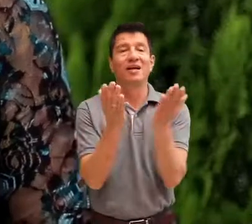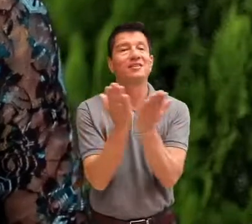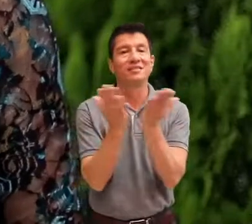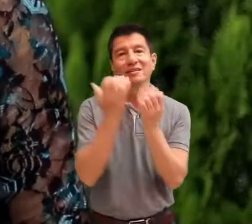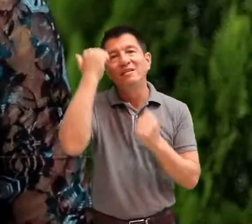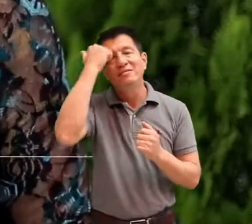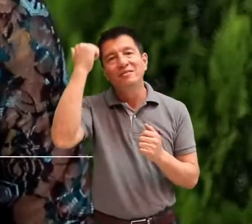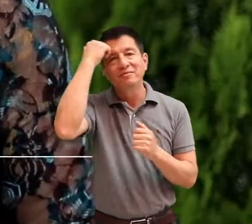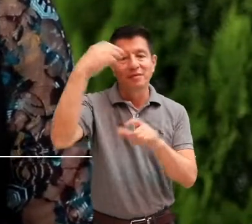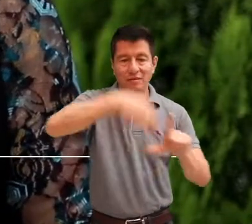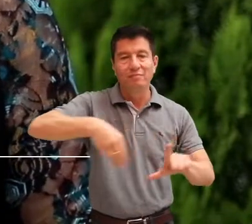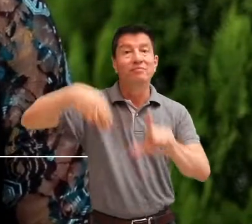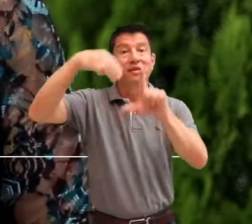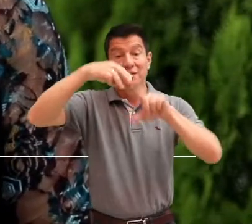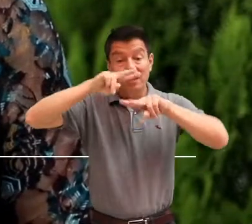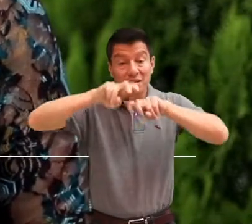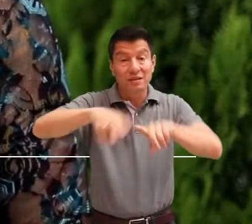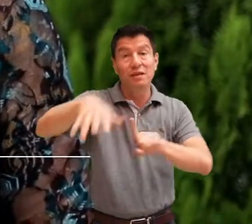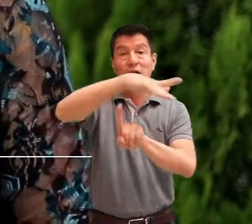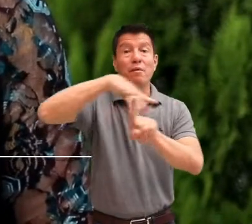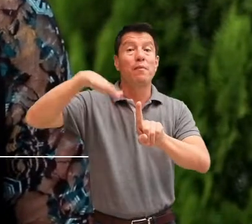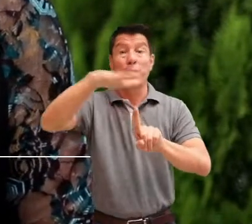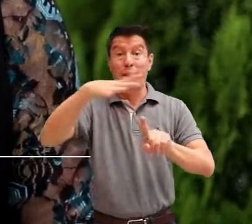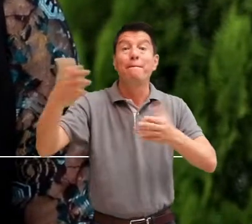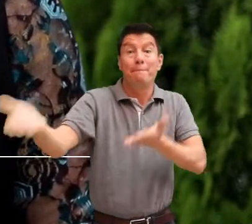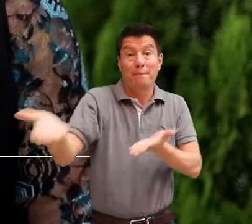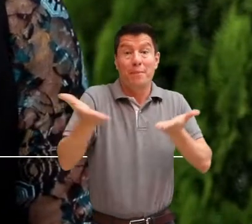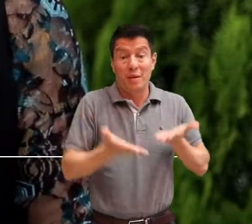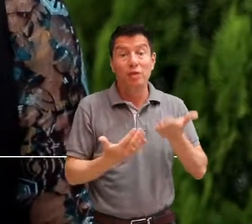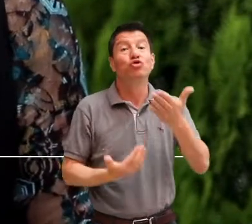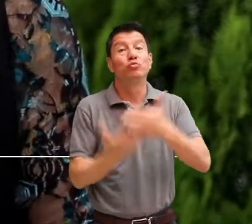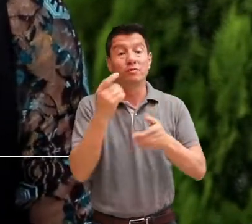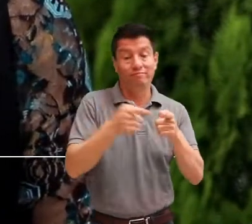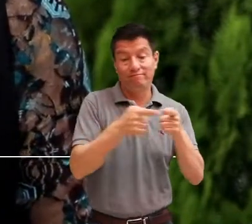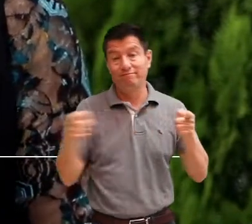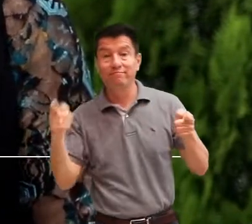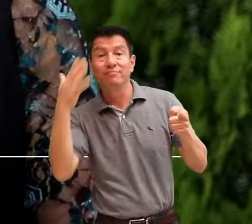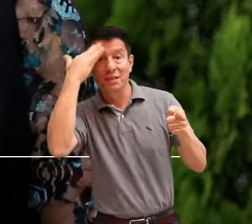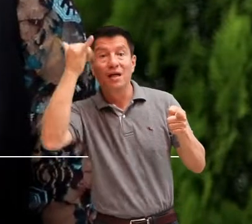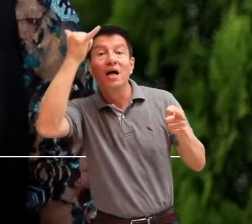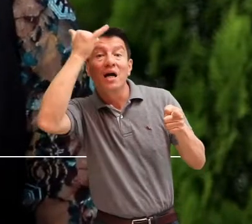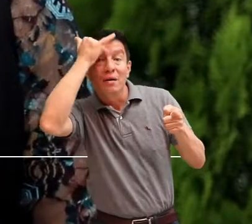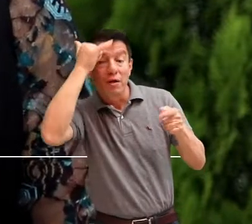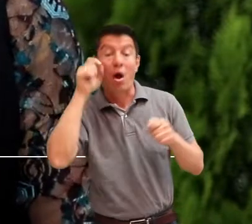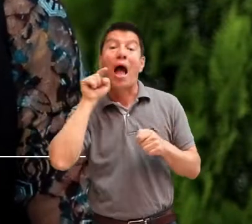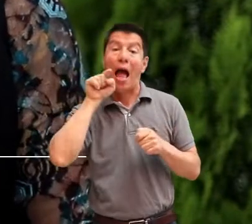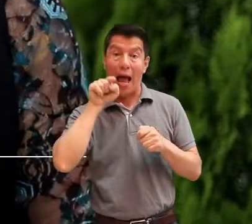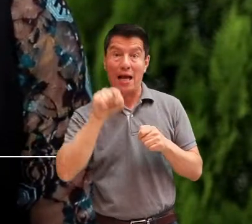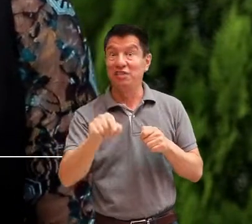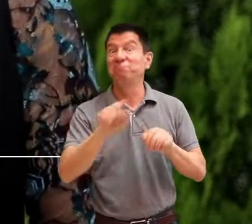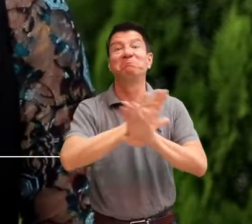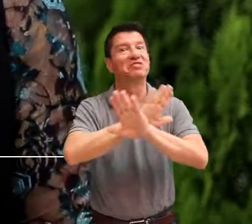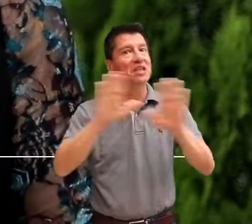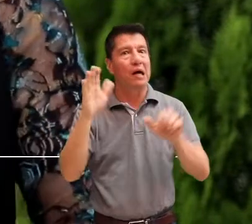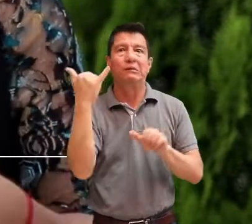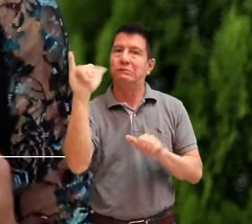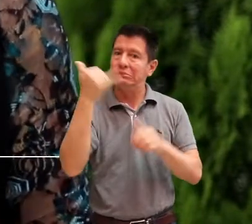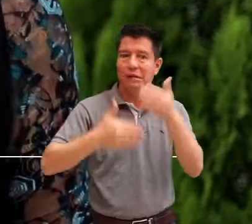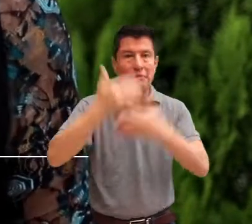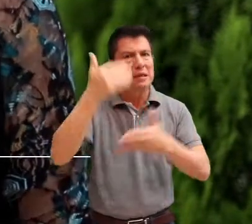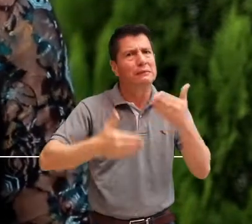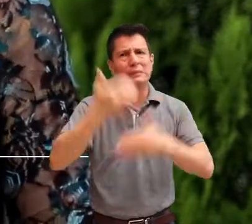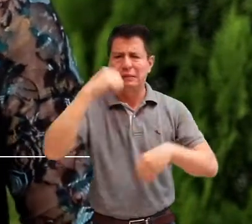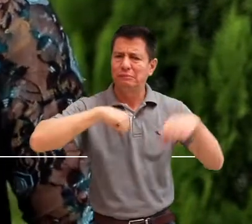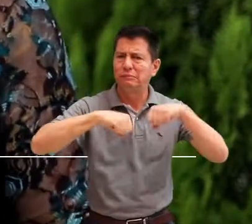apreciados estudiantes y docentes de la maestría en ciencias ambientales queremos darles la bienvenida a este nuevo periodo académico en donde ya